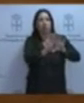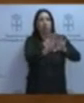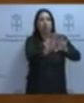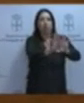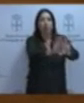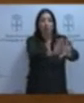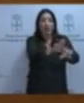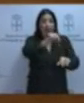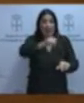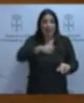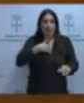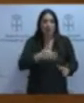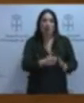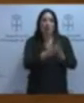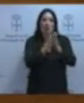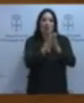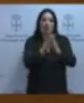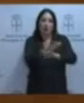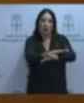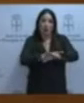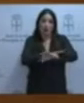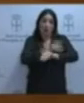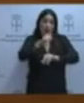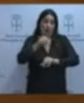lanzo invitación al gobierno, que non está aquí, güey,